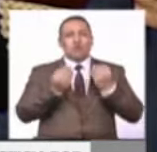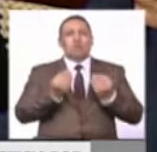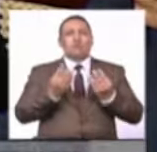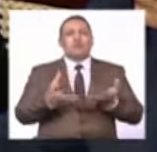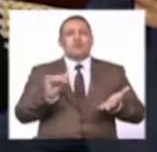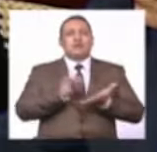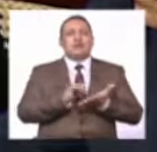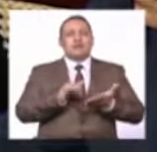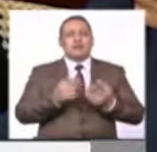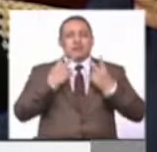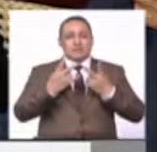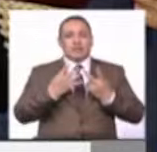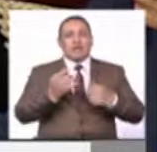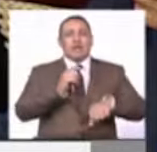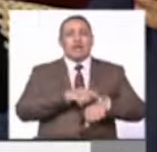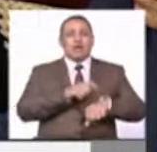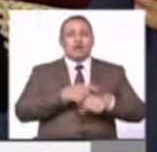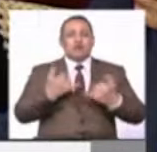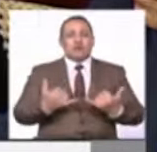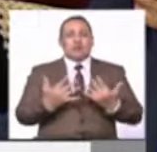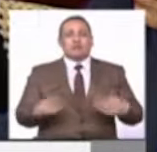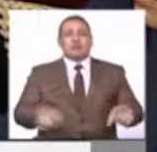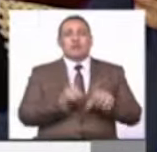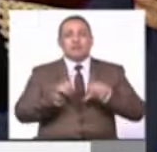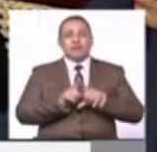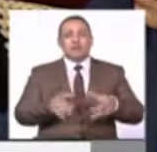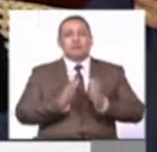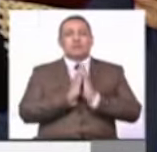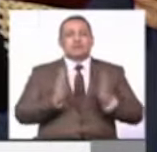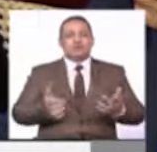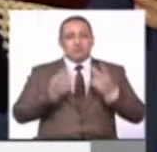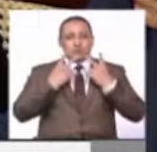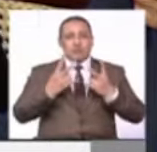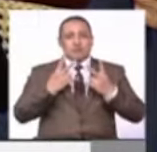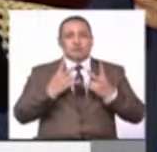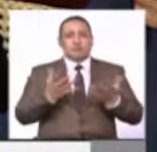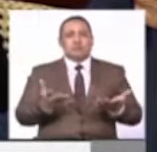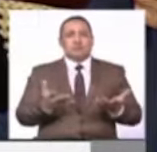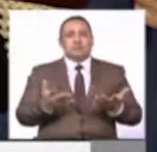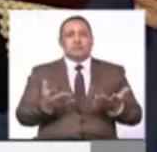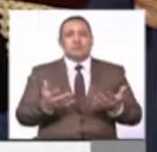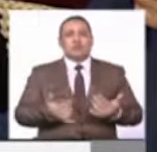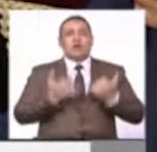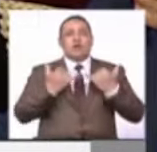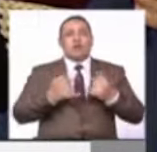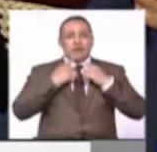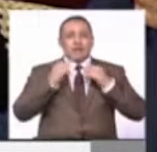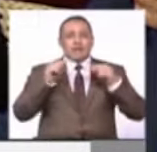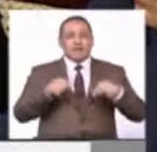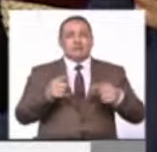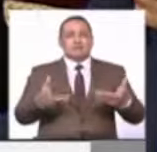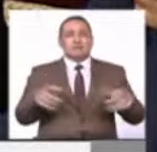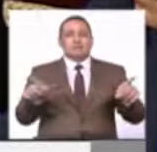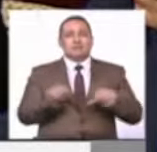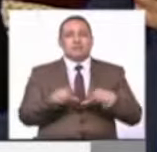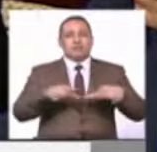que en este momento nos ha convocado a este